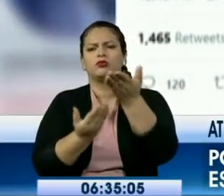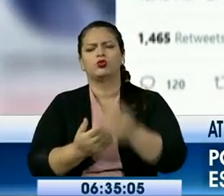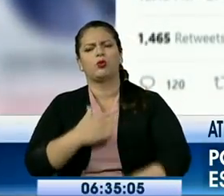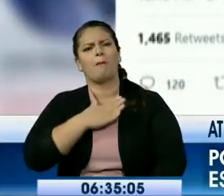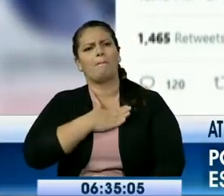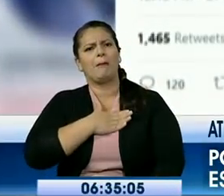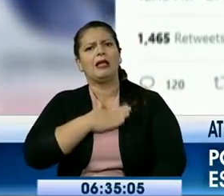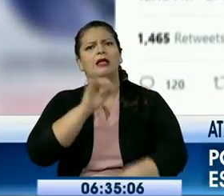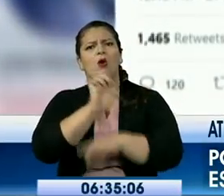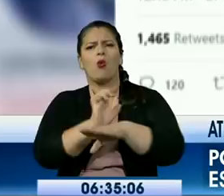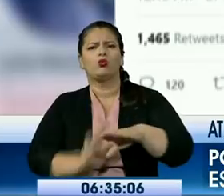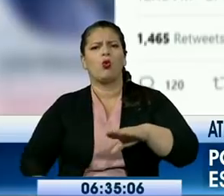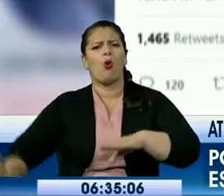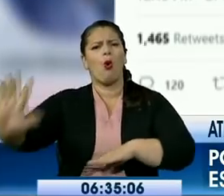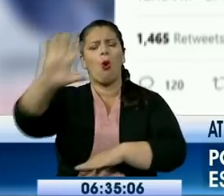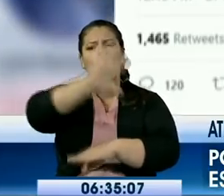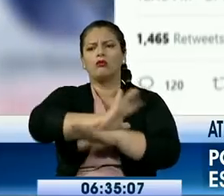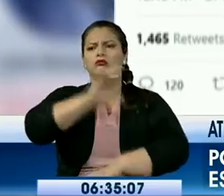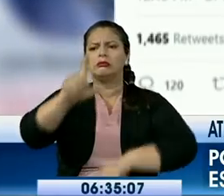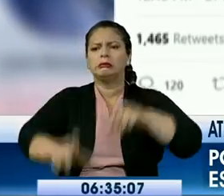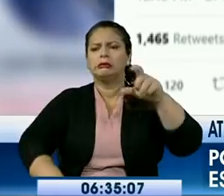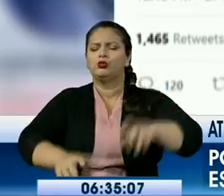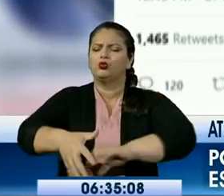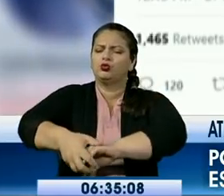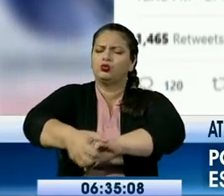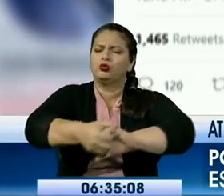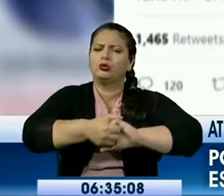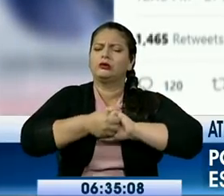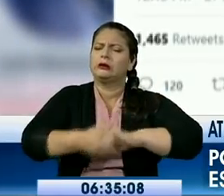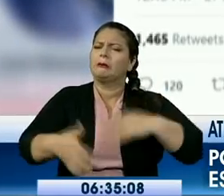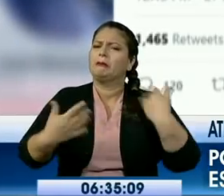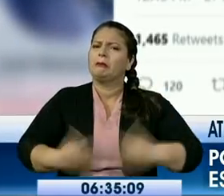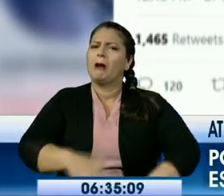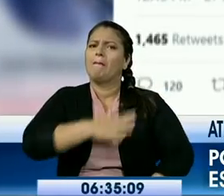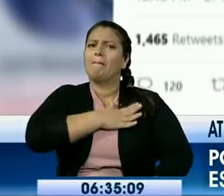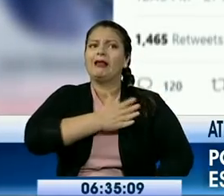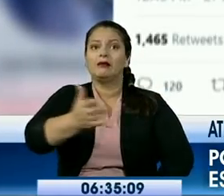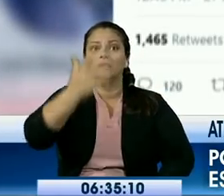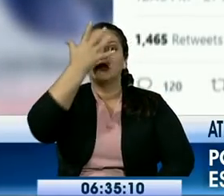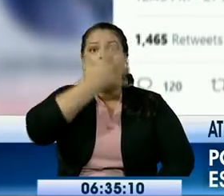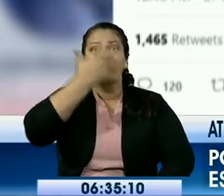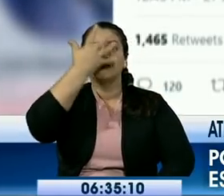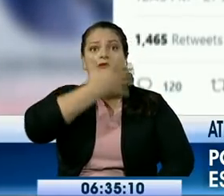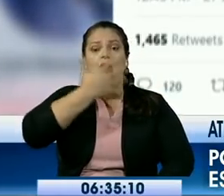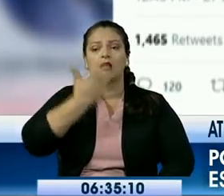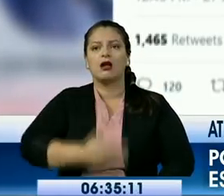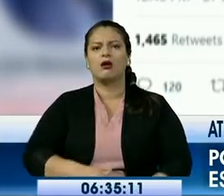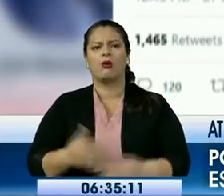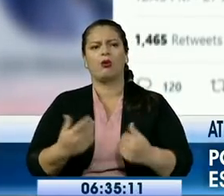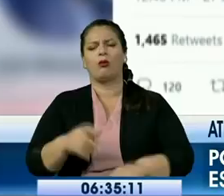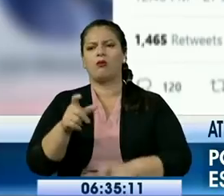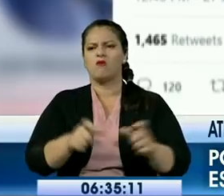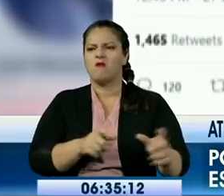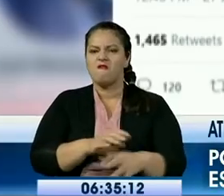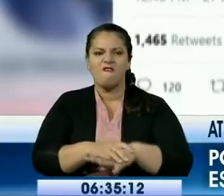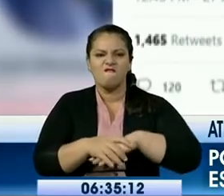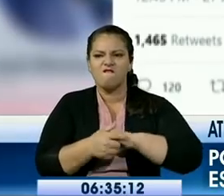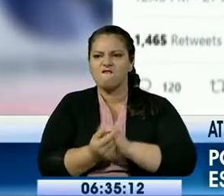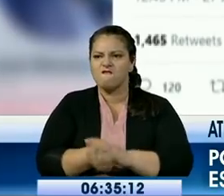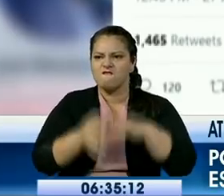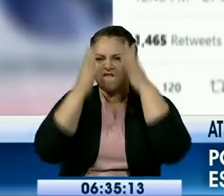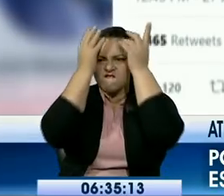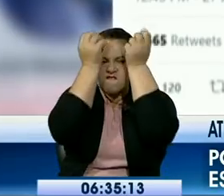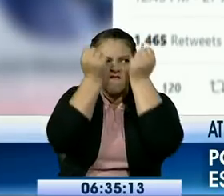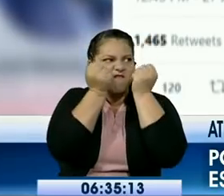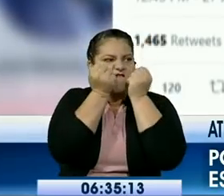con nuestros conciudadanos y policías heridos en San Lorenzo. Rechazamos categóricamente este acto terrorista que ocurre por primera